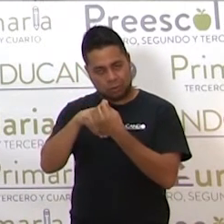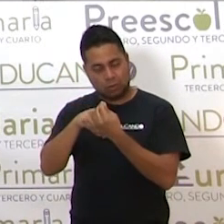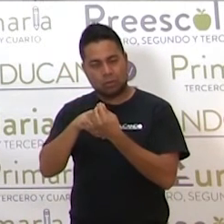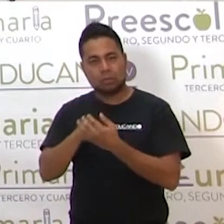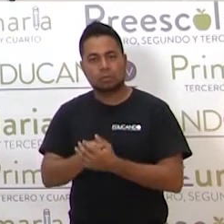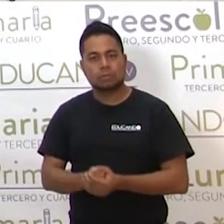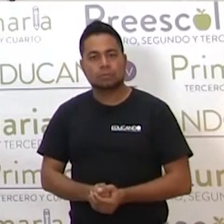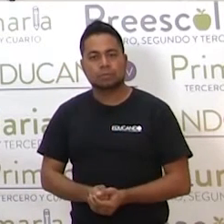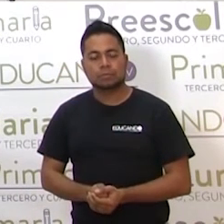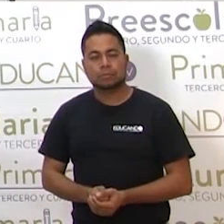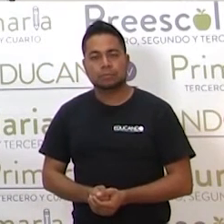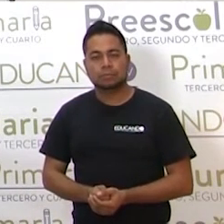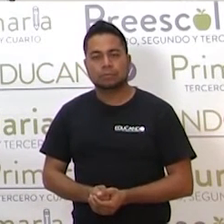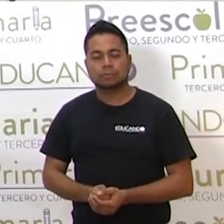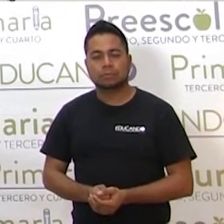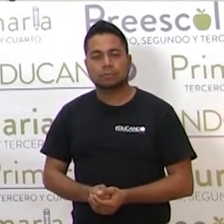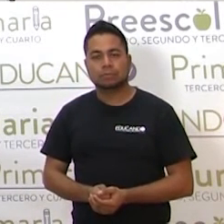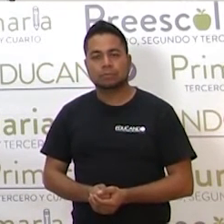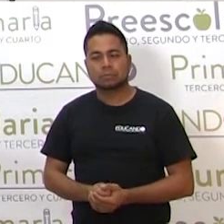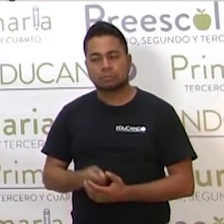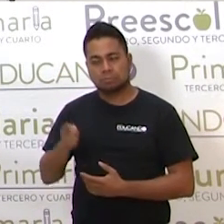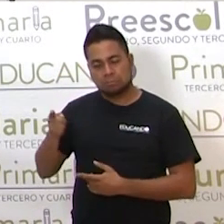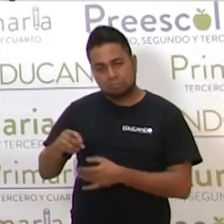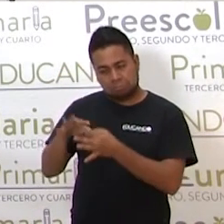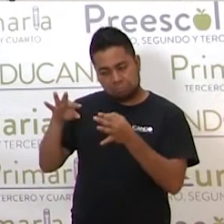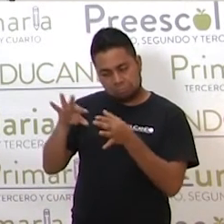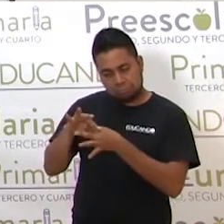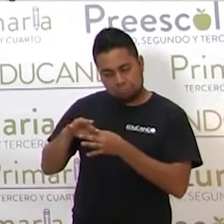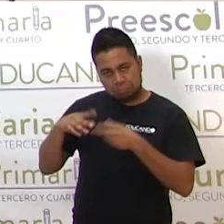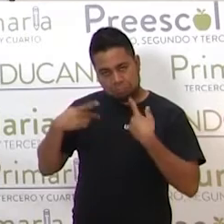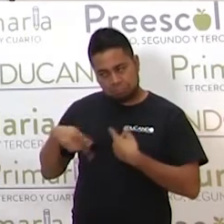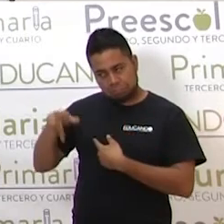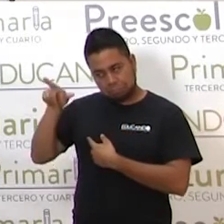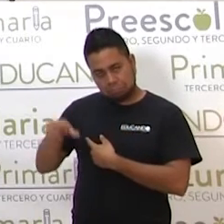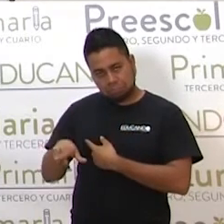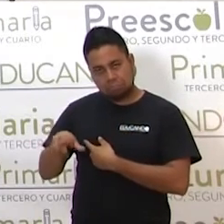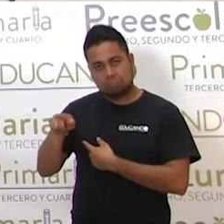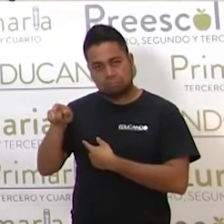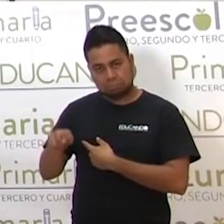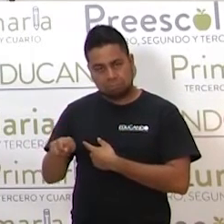partes. Y usualmente ese narrador está en